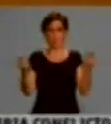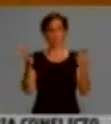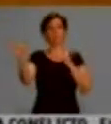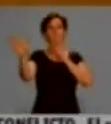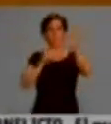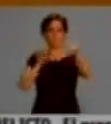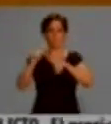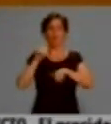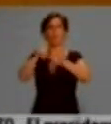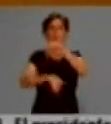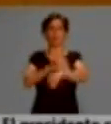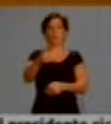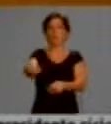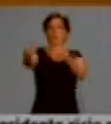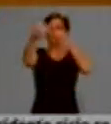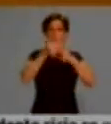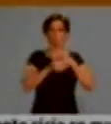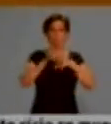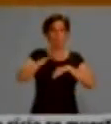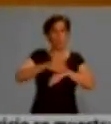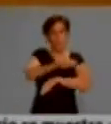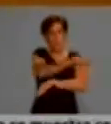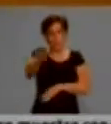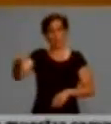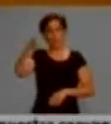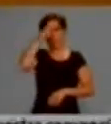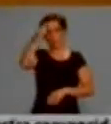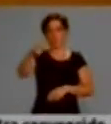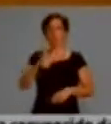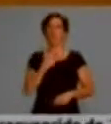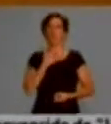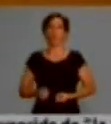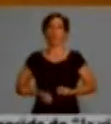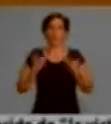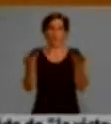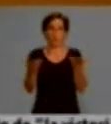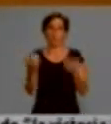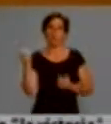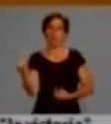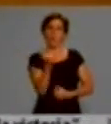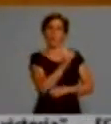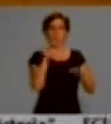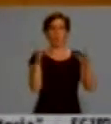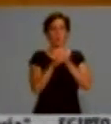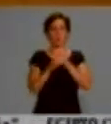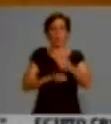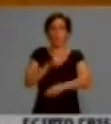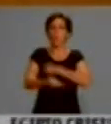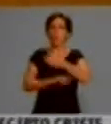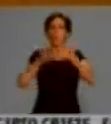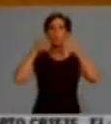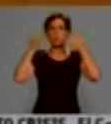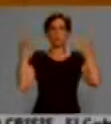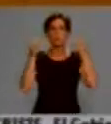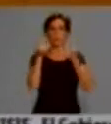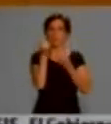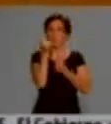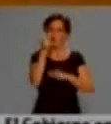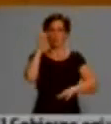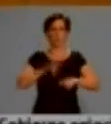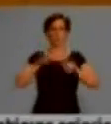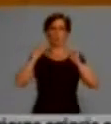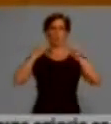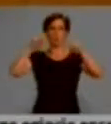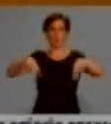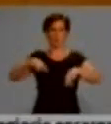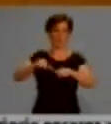elecciones anticipadas y que el pueblo hable y que todos los partidos jueguen limpio, sin el dopaje del dinero negro que ha alimentado las